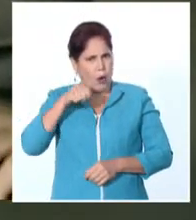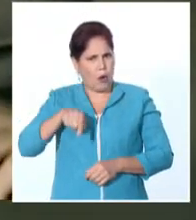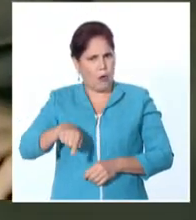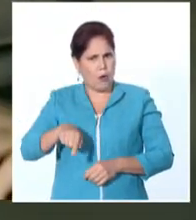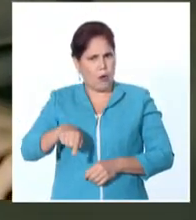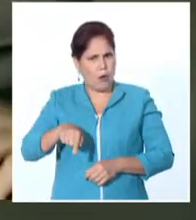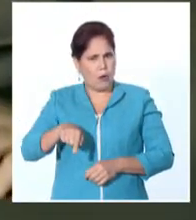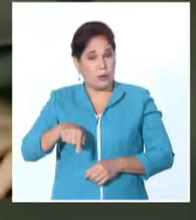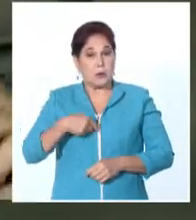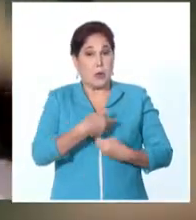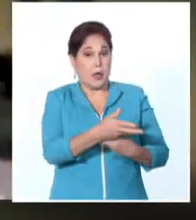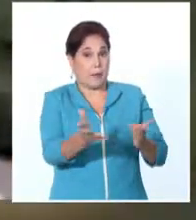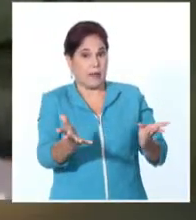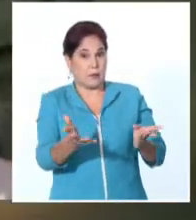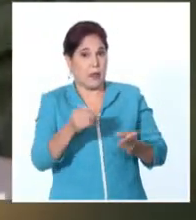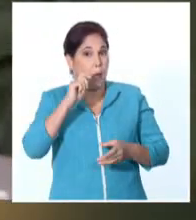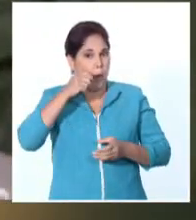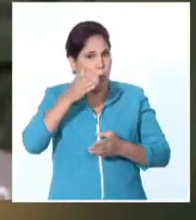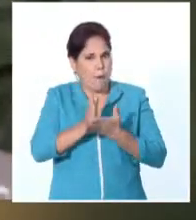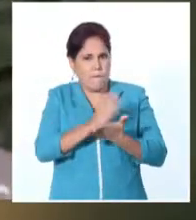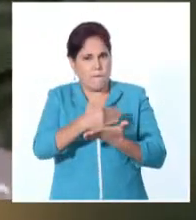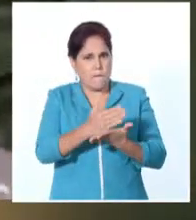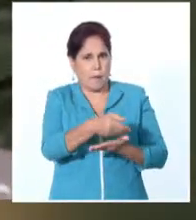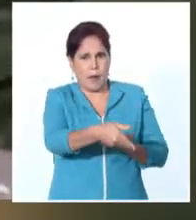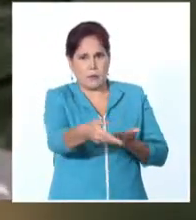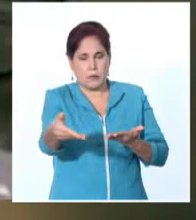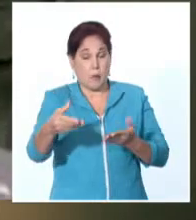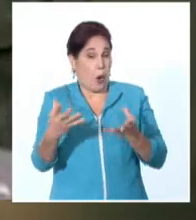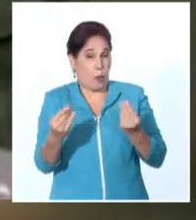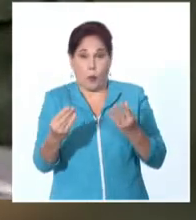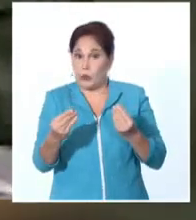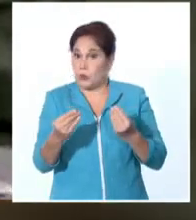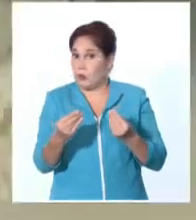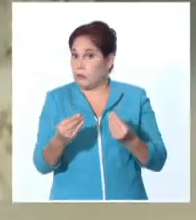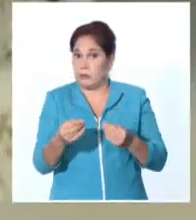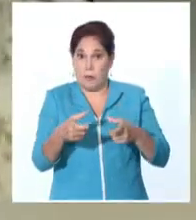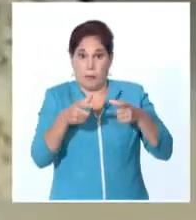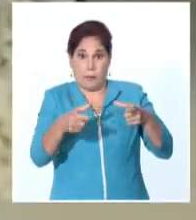Yo repartí la ración. Y era mucho.